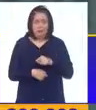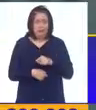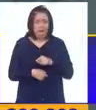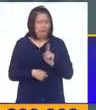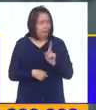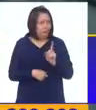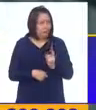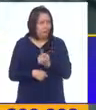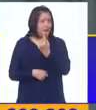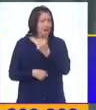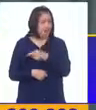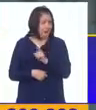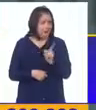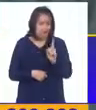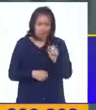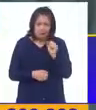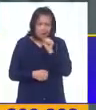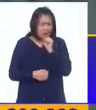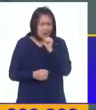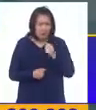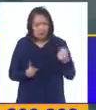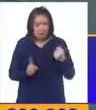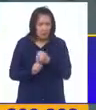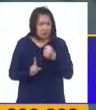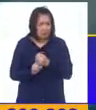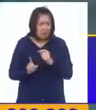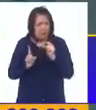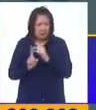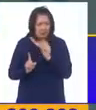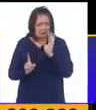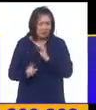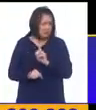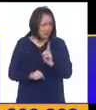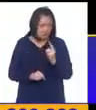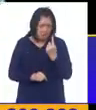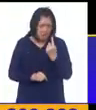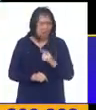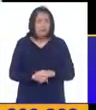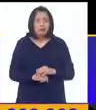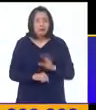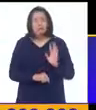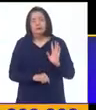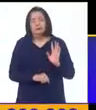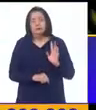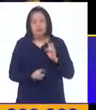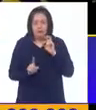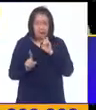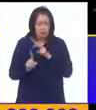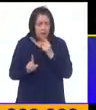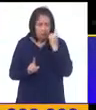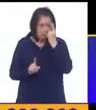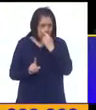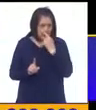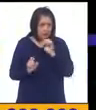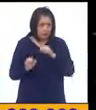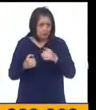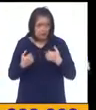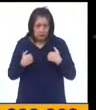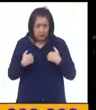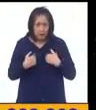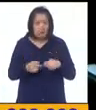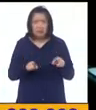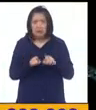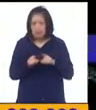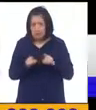es la primera vez que el cantante la agrede física y verbalmente. Todos los golpes que ha visto en su rostro son los que realmente tiene, ¿no? Aparte